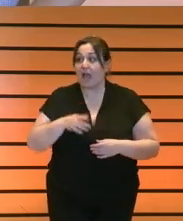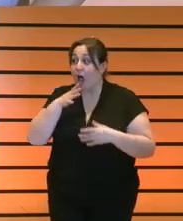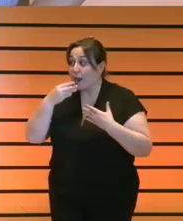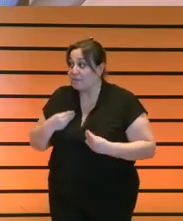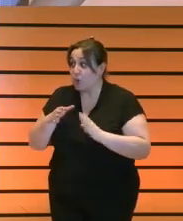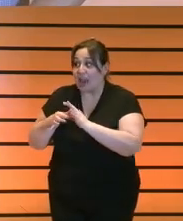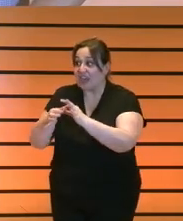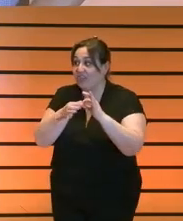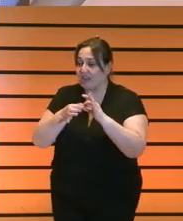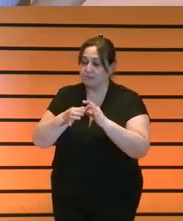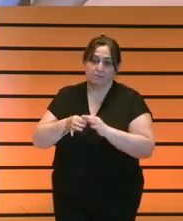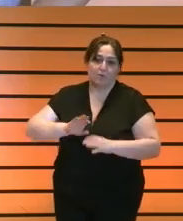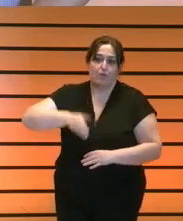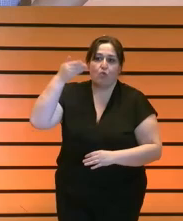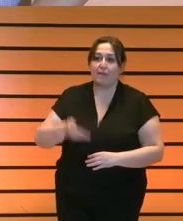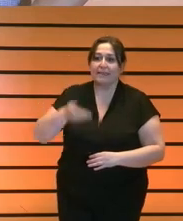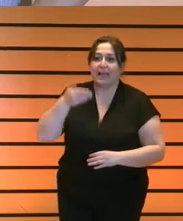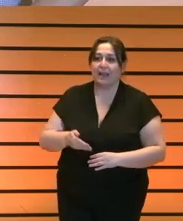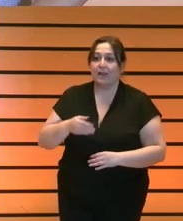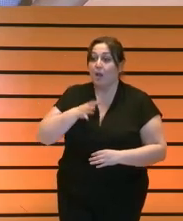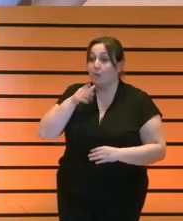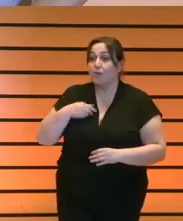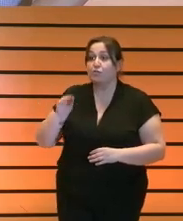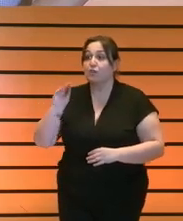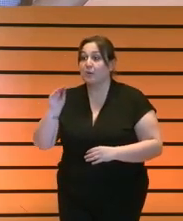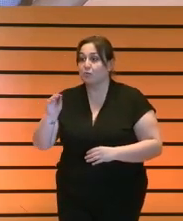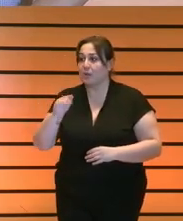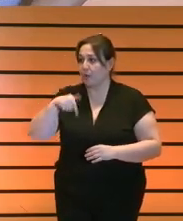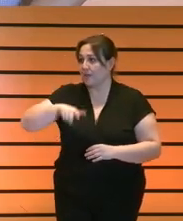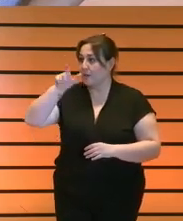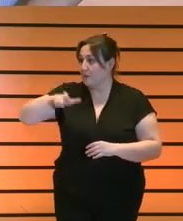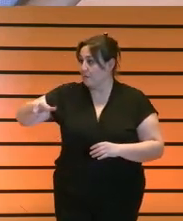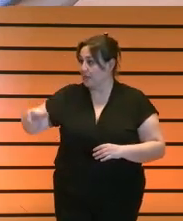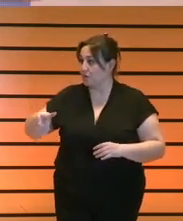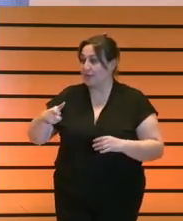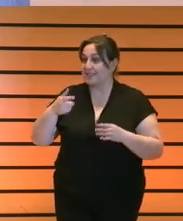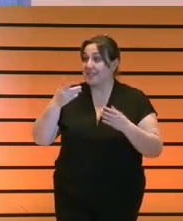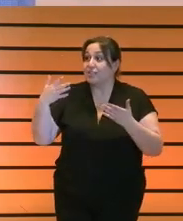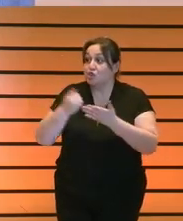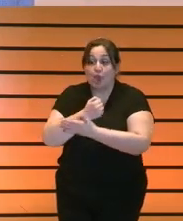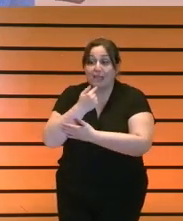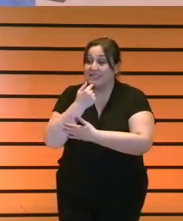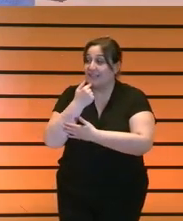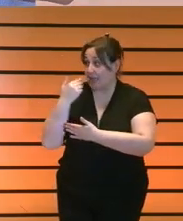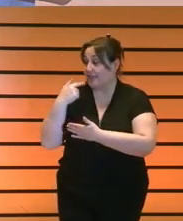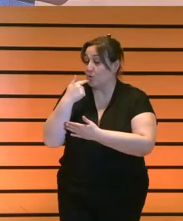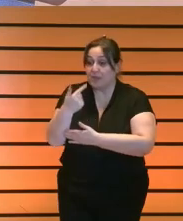Fundamental. Por eso que comentábamos, ¿no? De estar todas las personas que aquí habitamos la tierra en el mismo barco. O sea, hay que crear